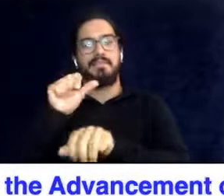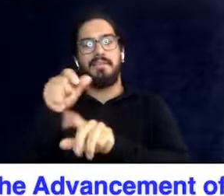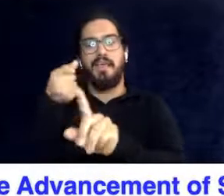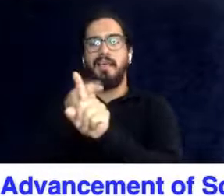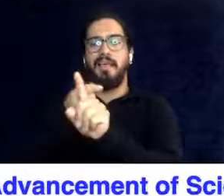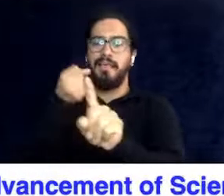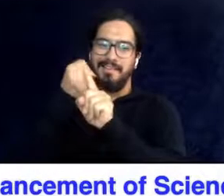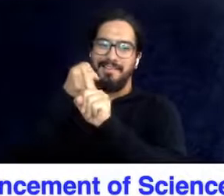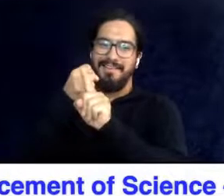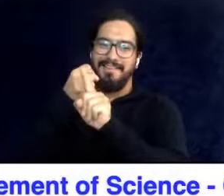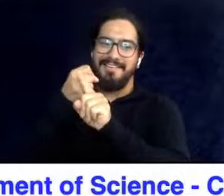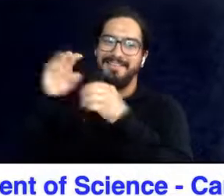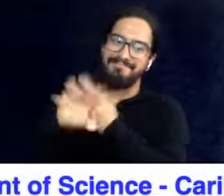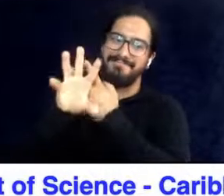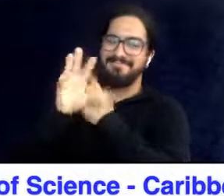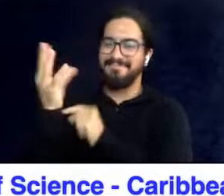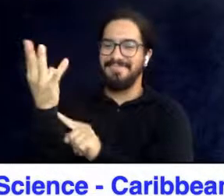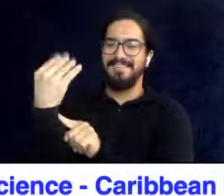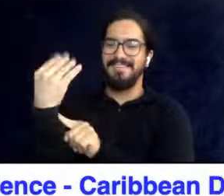el vídeo